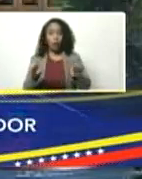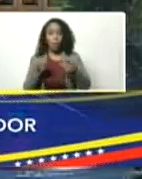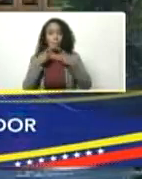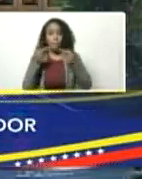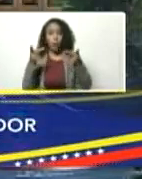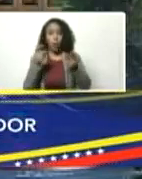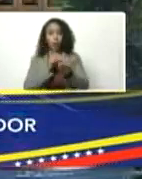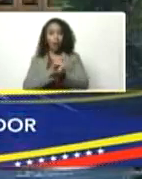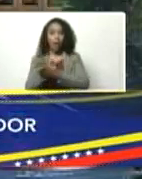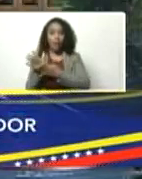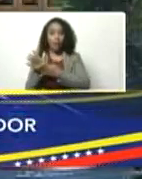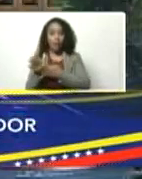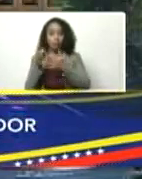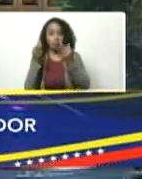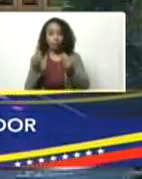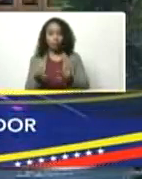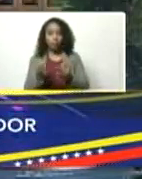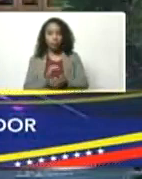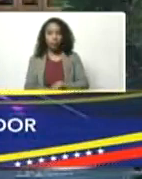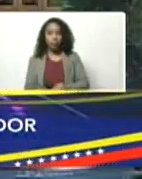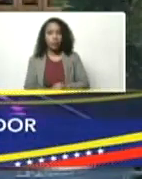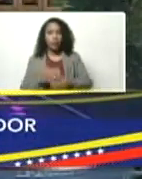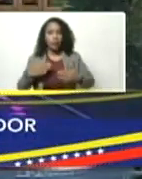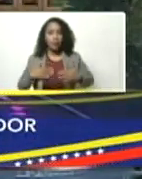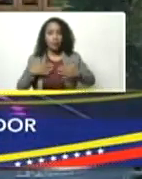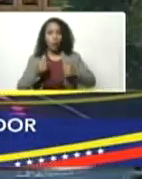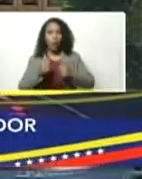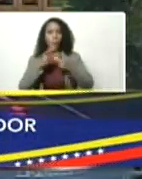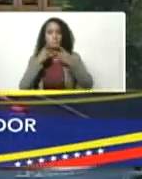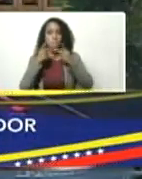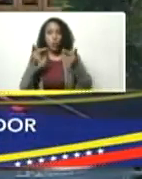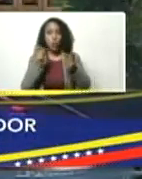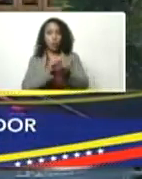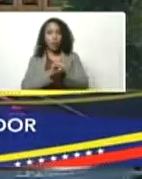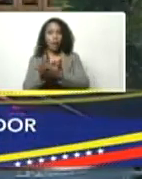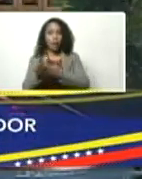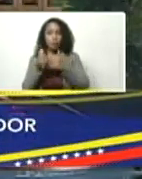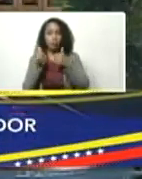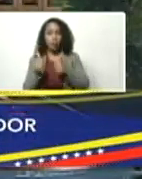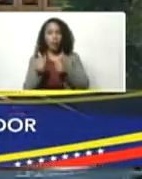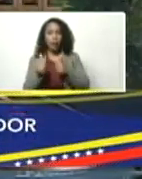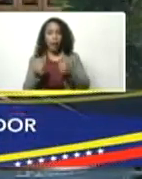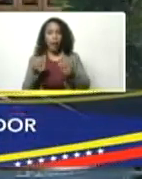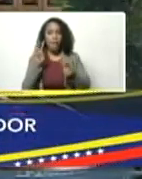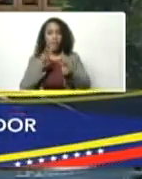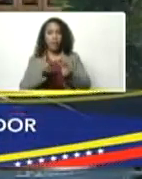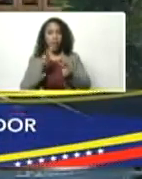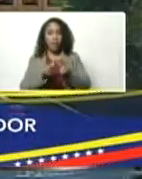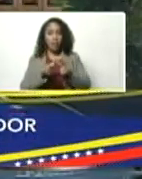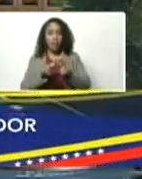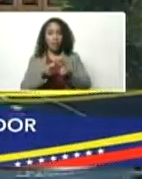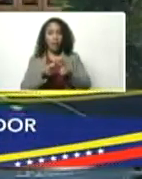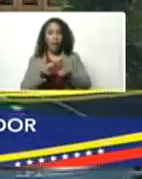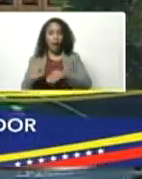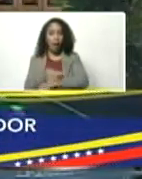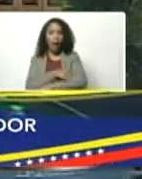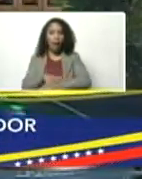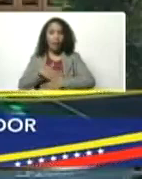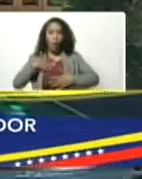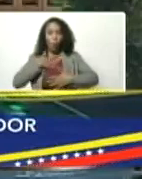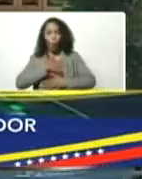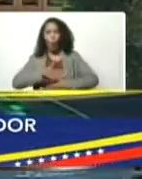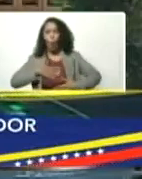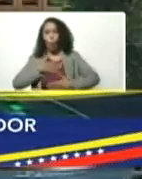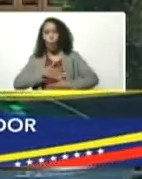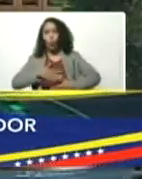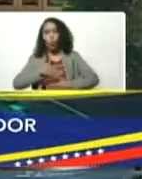pública gratuita y de calidad, en salud pública gratuita y de calidad, en viviendas y urbanismos cómodos para